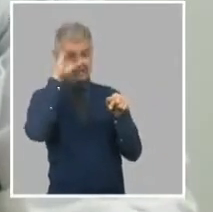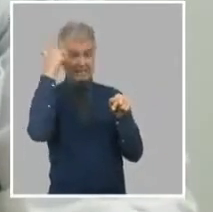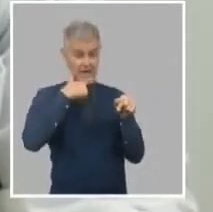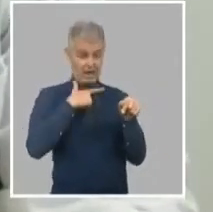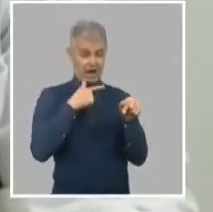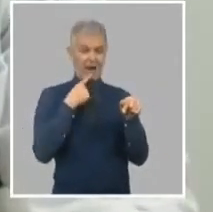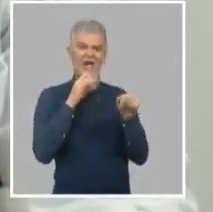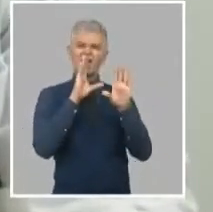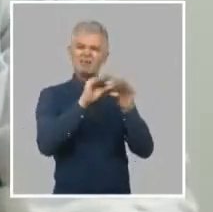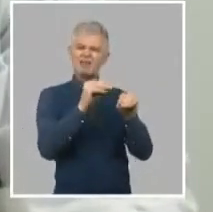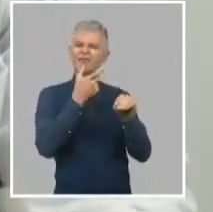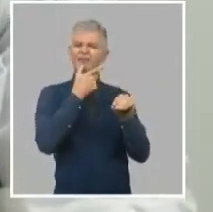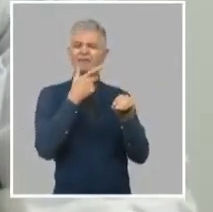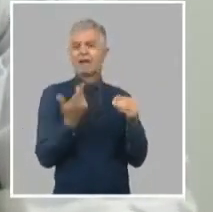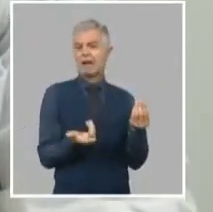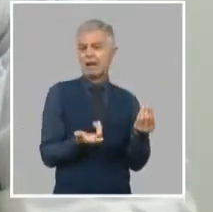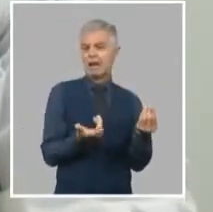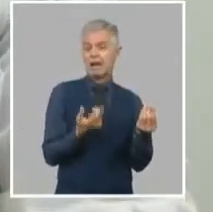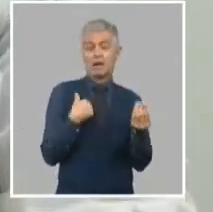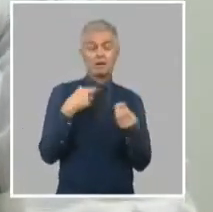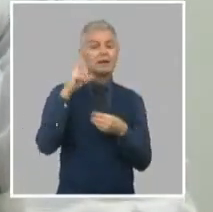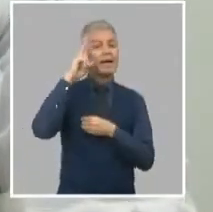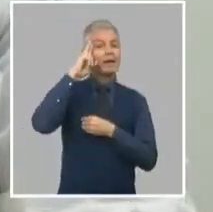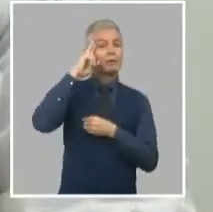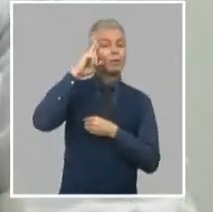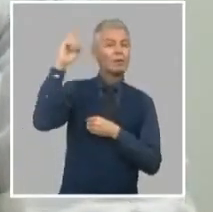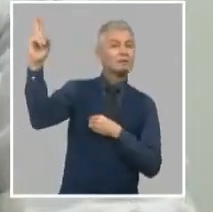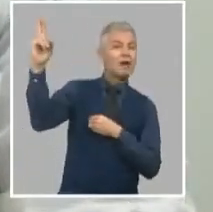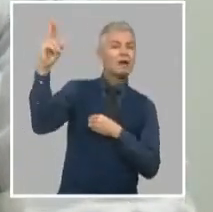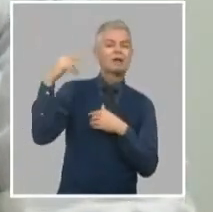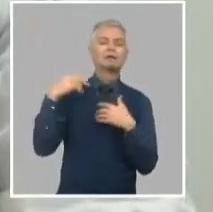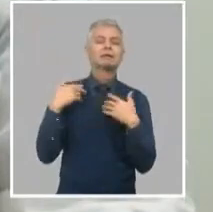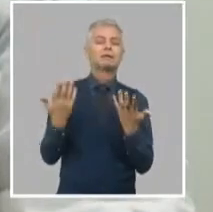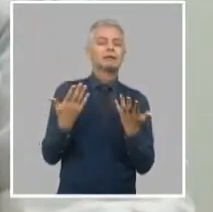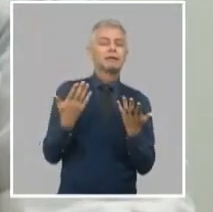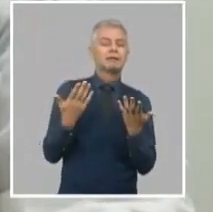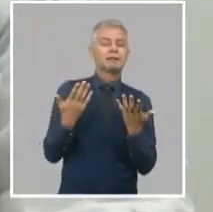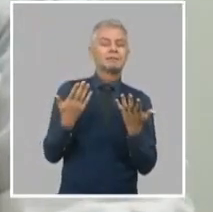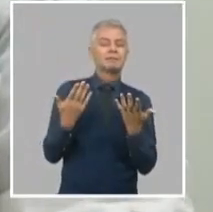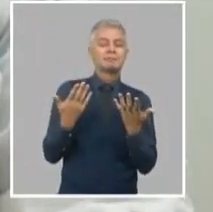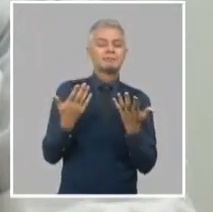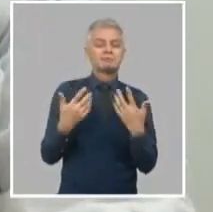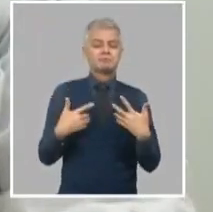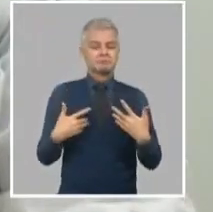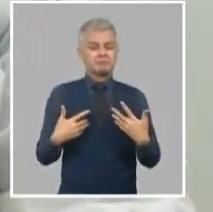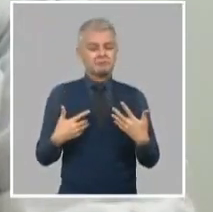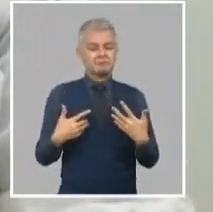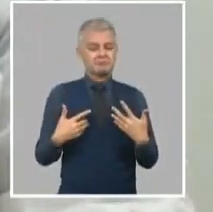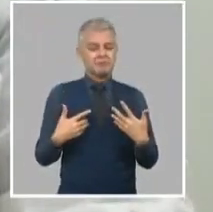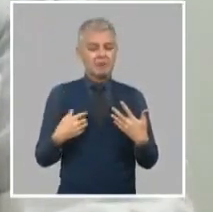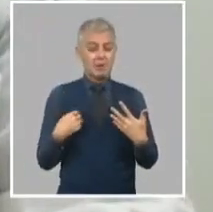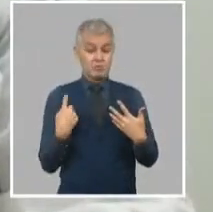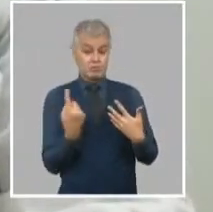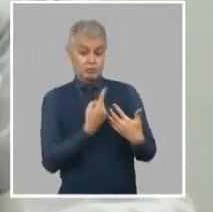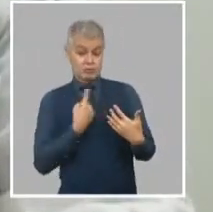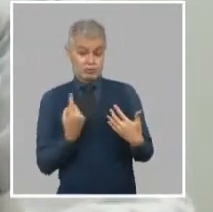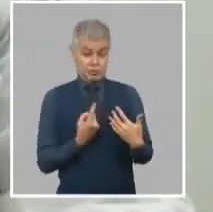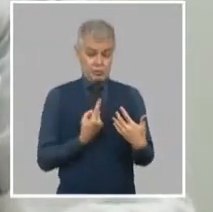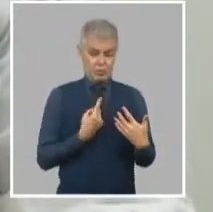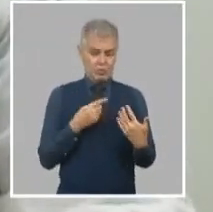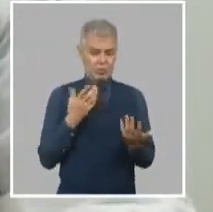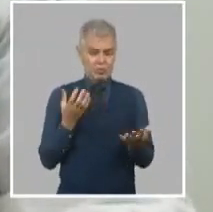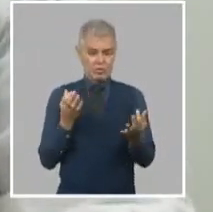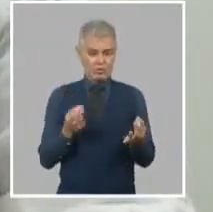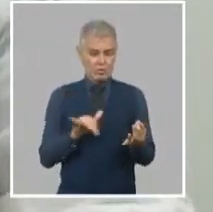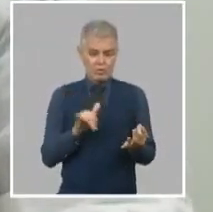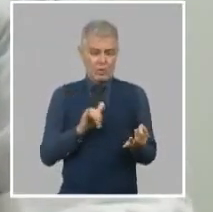del comandante. ¿Qué recordar? Bueno, el actuar de todos nosotros